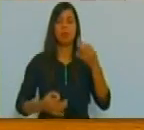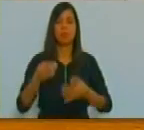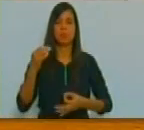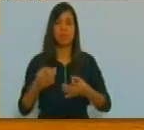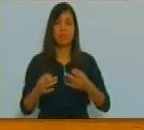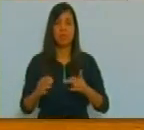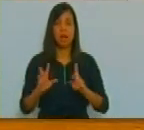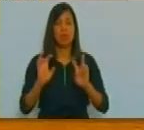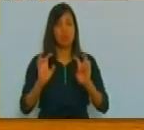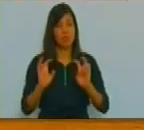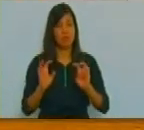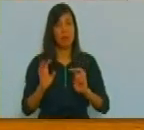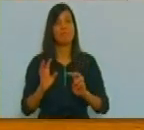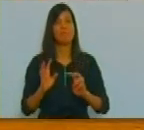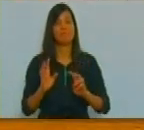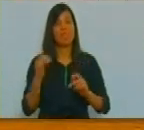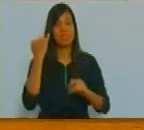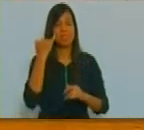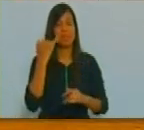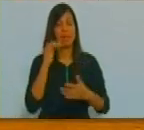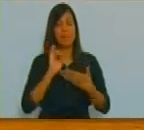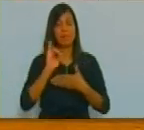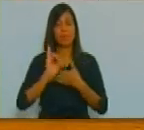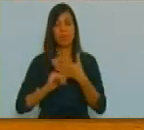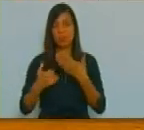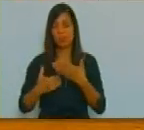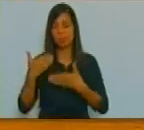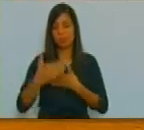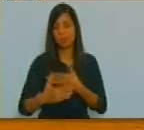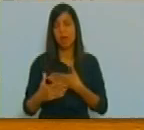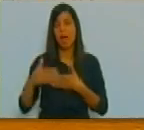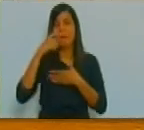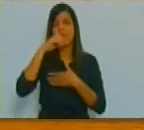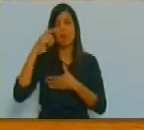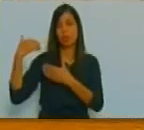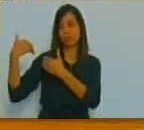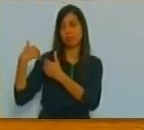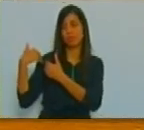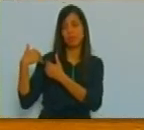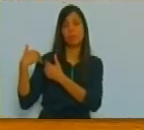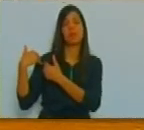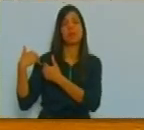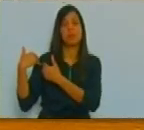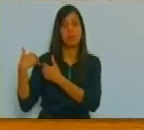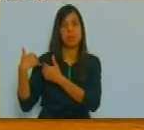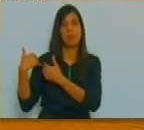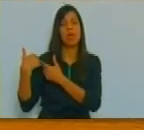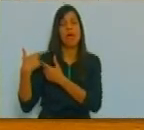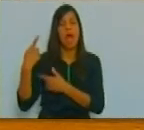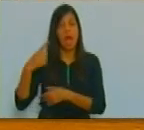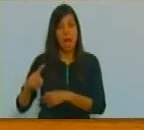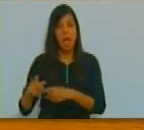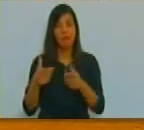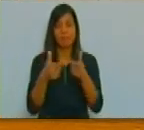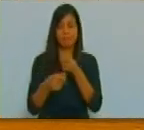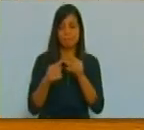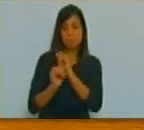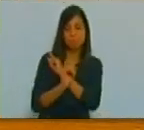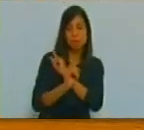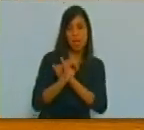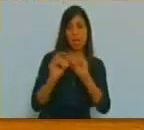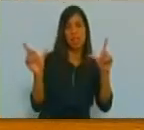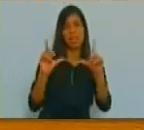que le ha tocado al presidente nicolás maduro atender en el marco de una guerra no convencional como lo dijo el ministro reverol